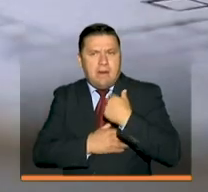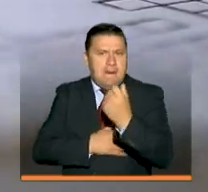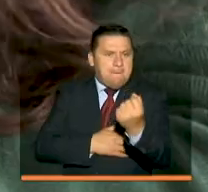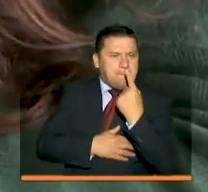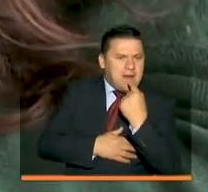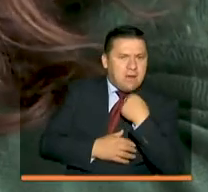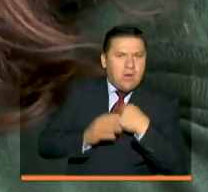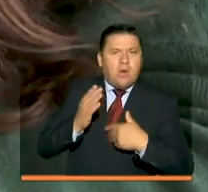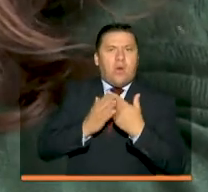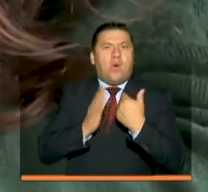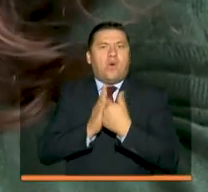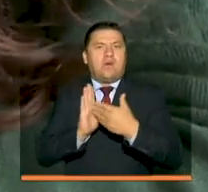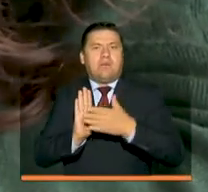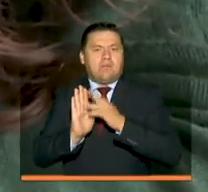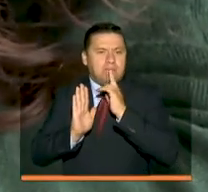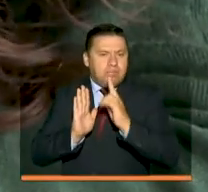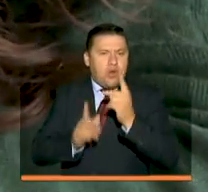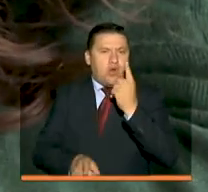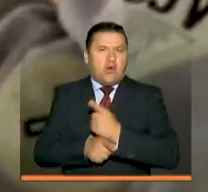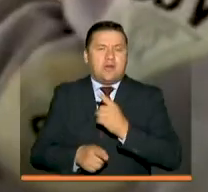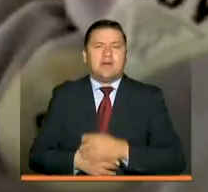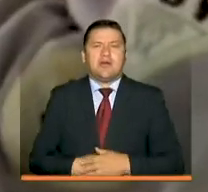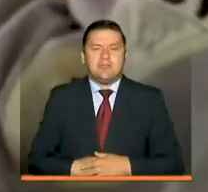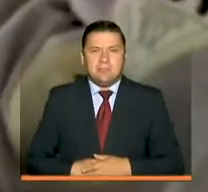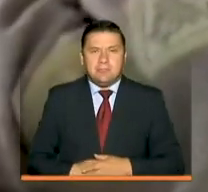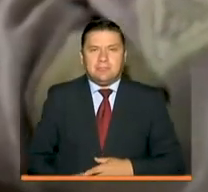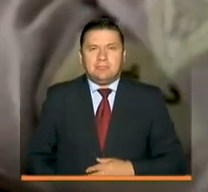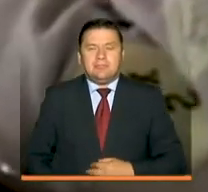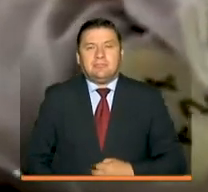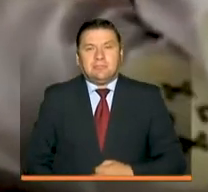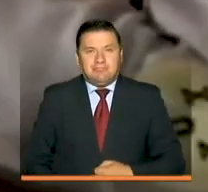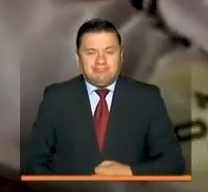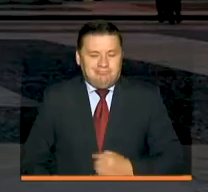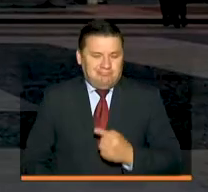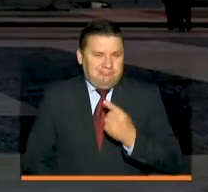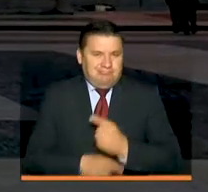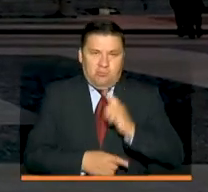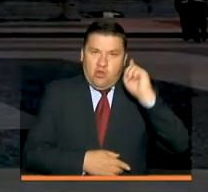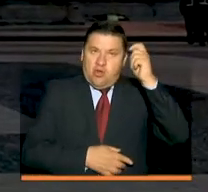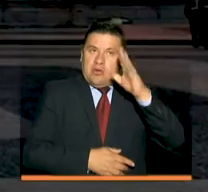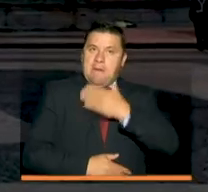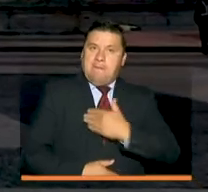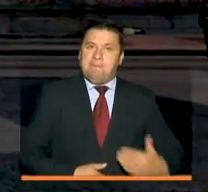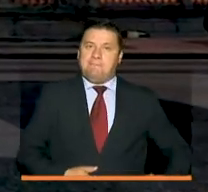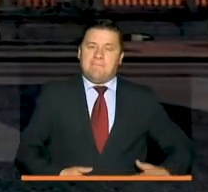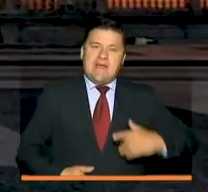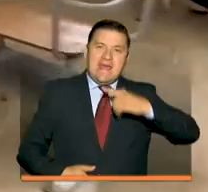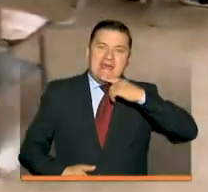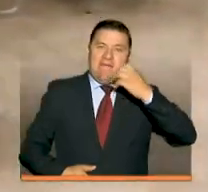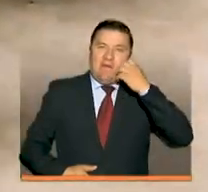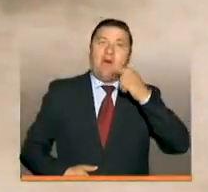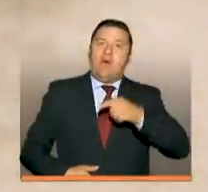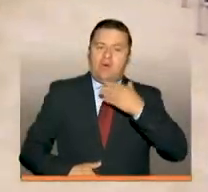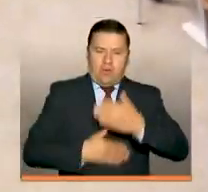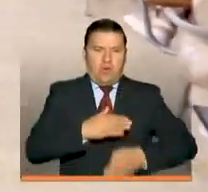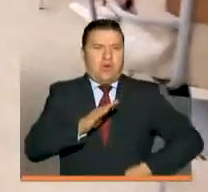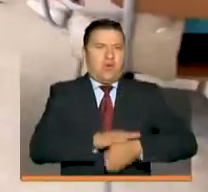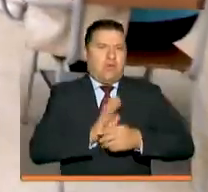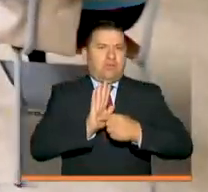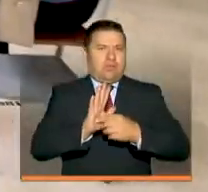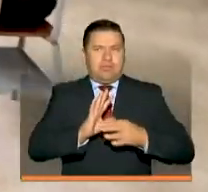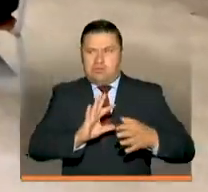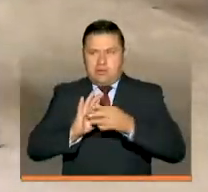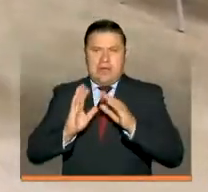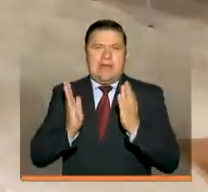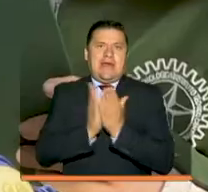pregunta y la justificación de la respuesta correcta. Así, el gobierno del presidente Iván Duque continúa haciendo equipo